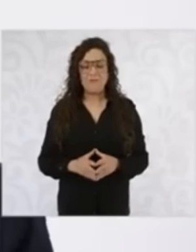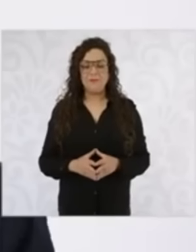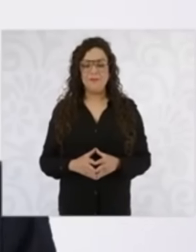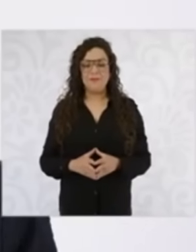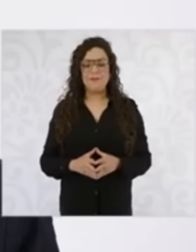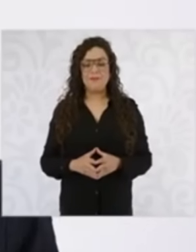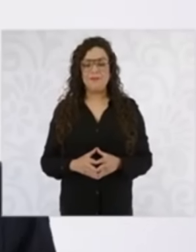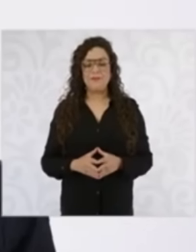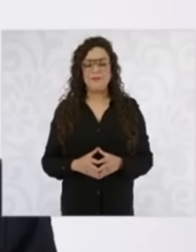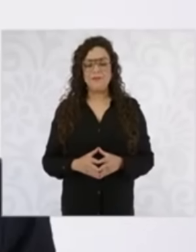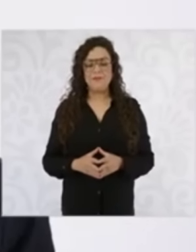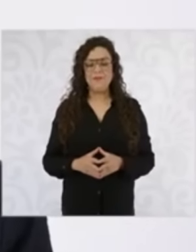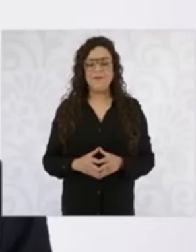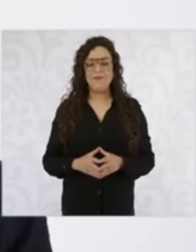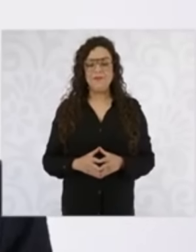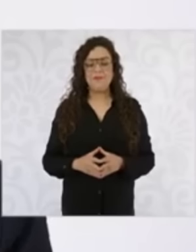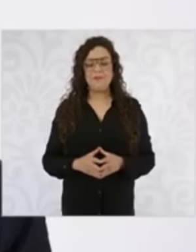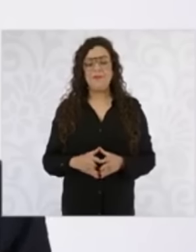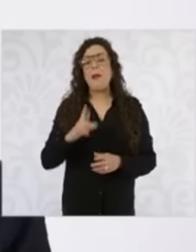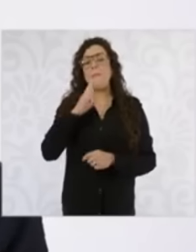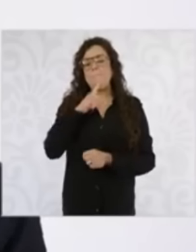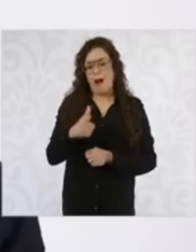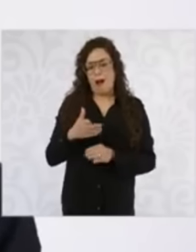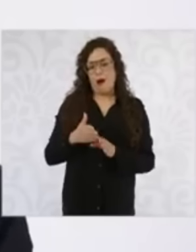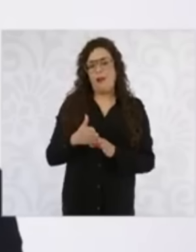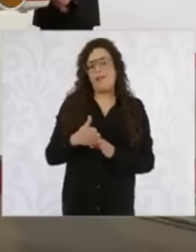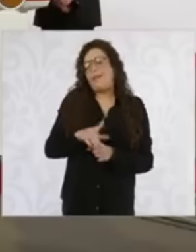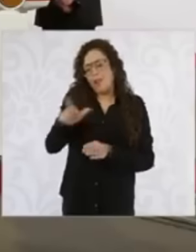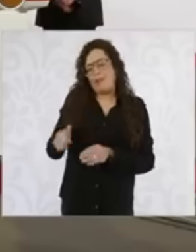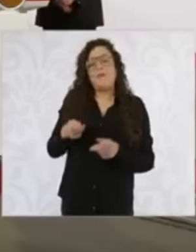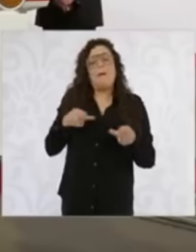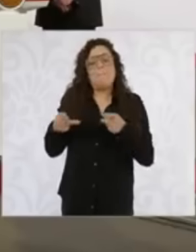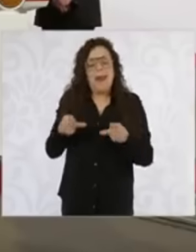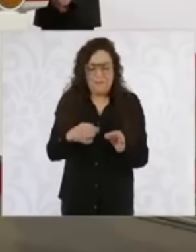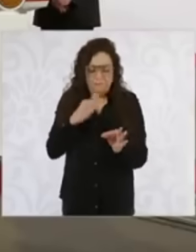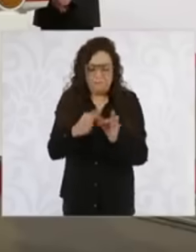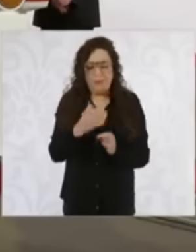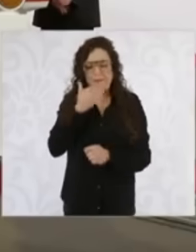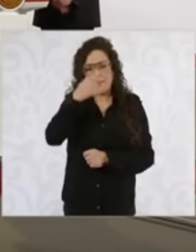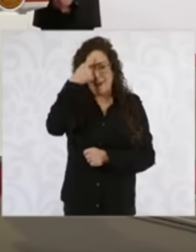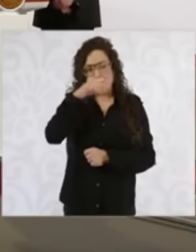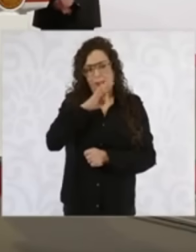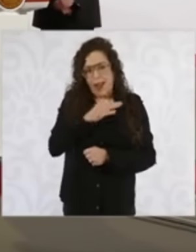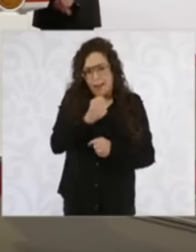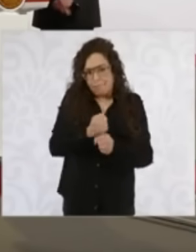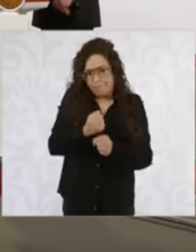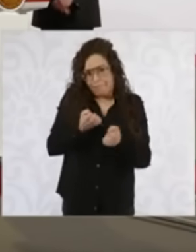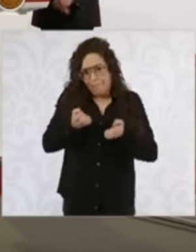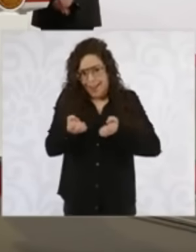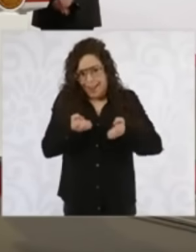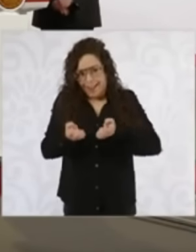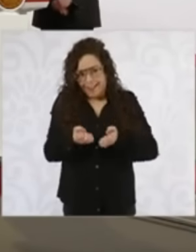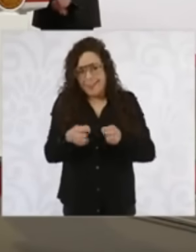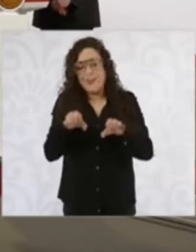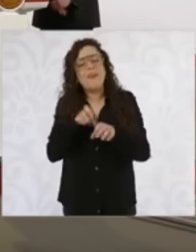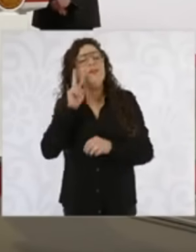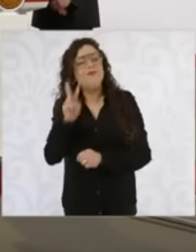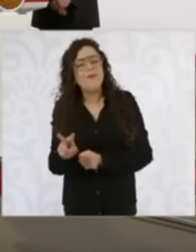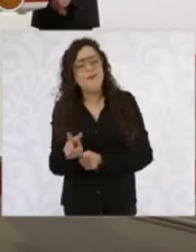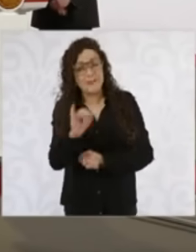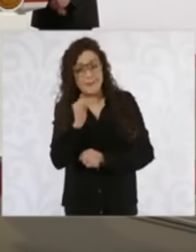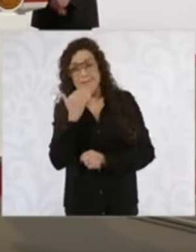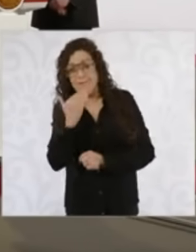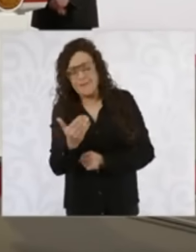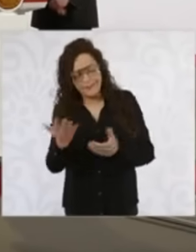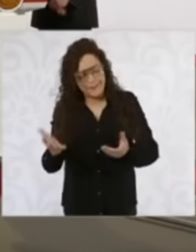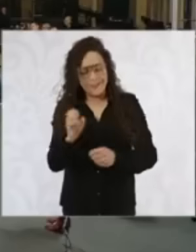que no afecta a la operación en algunas áreas que todavía podían disminuir. Entonces es